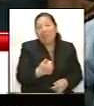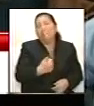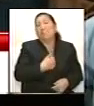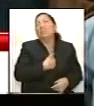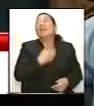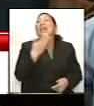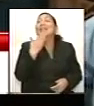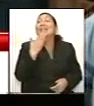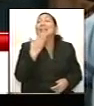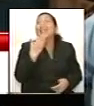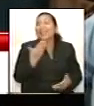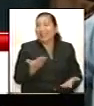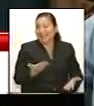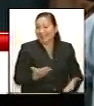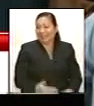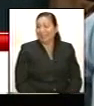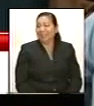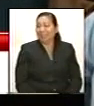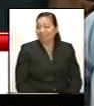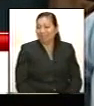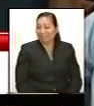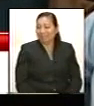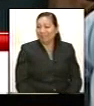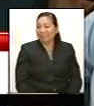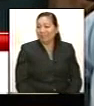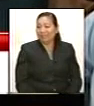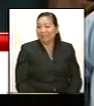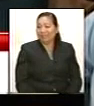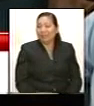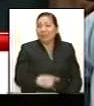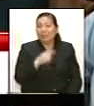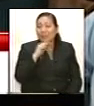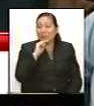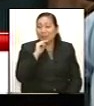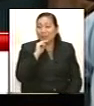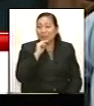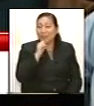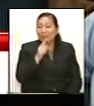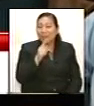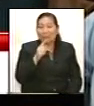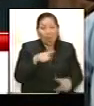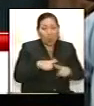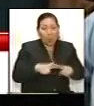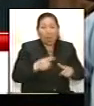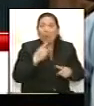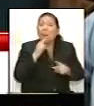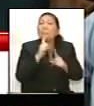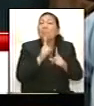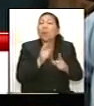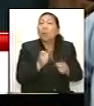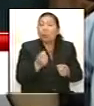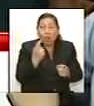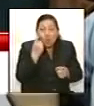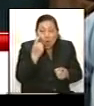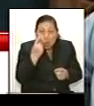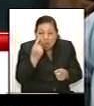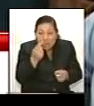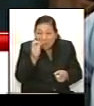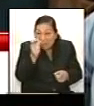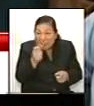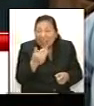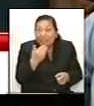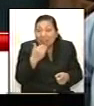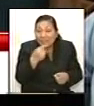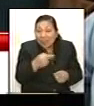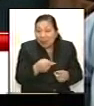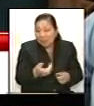es? Porque como decía en ese caso la licenciada Kelly, el tema de la comisaría te pregunta, ¿conoces la identidad de la persona que quieres